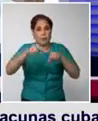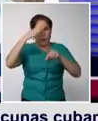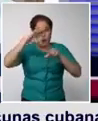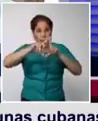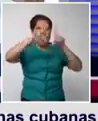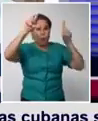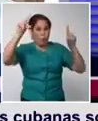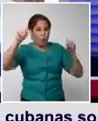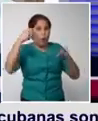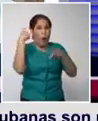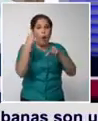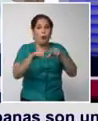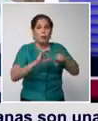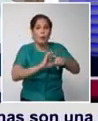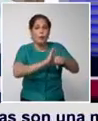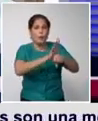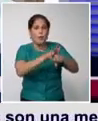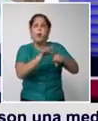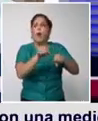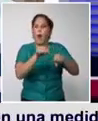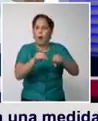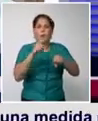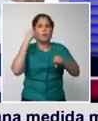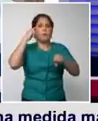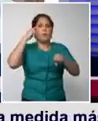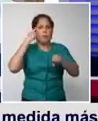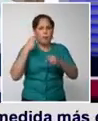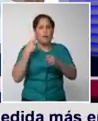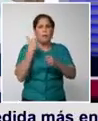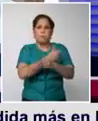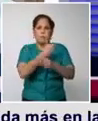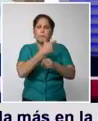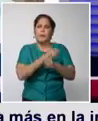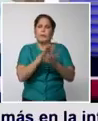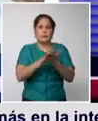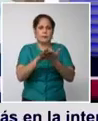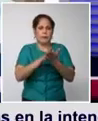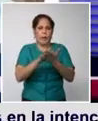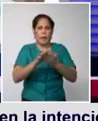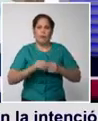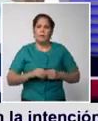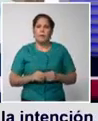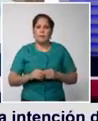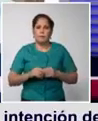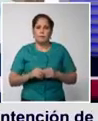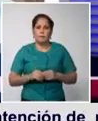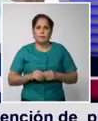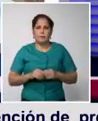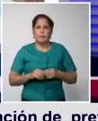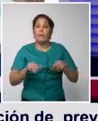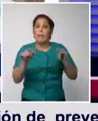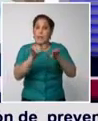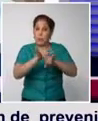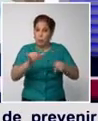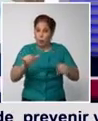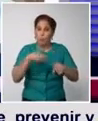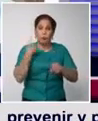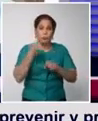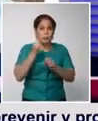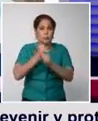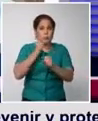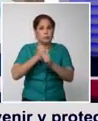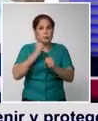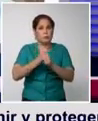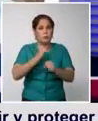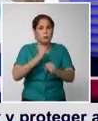tenemos en expresión esas proteínas, esos candidatos vacunales. pero también veníamos trabajando en